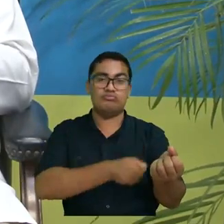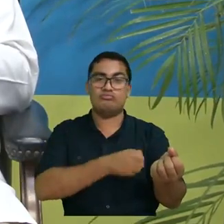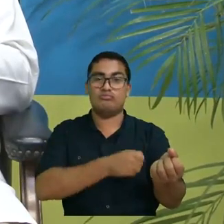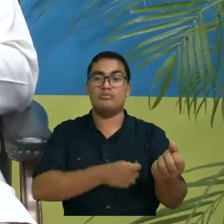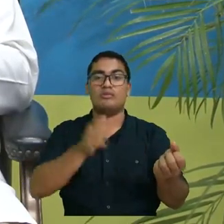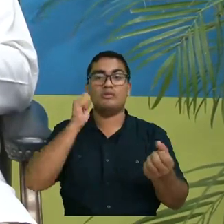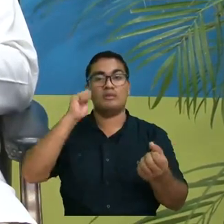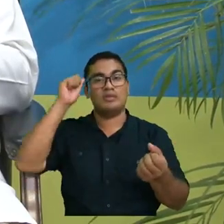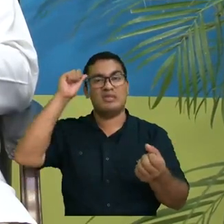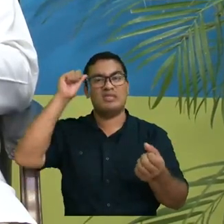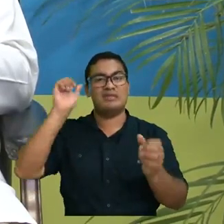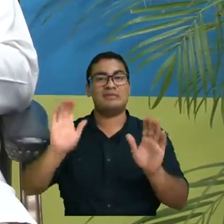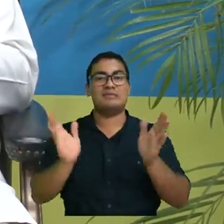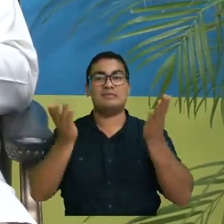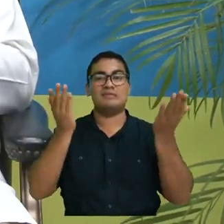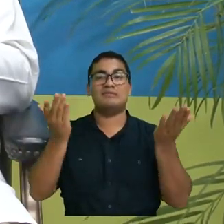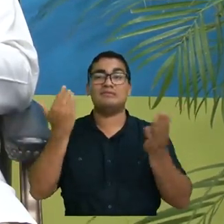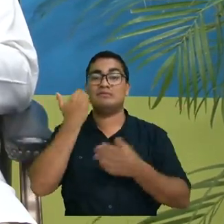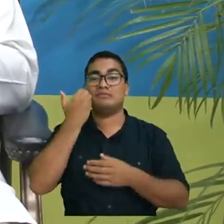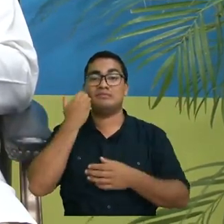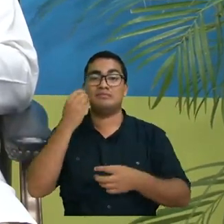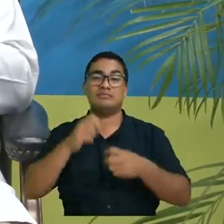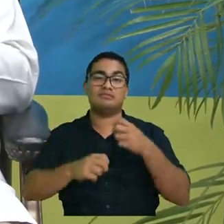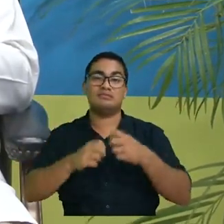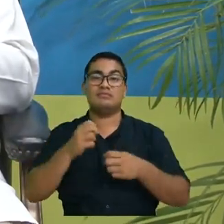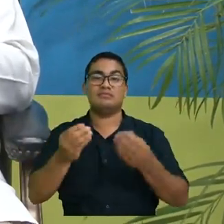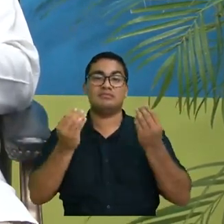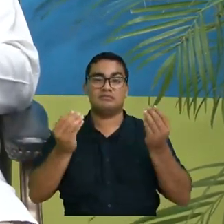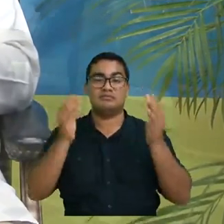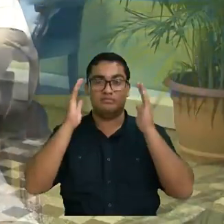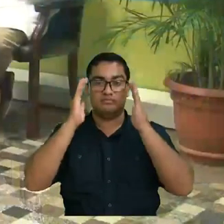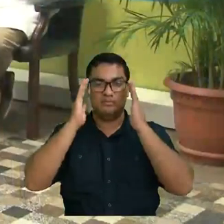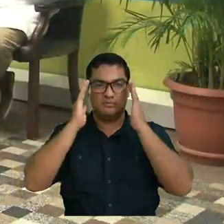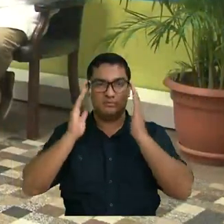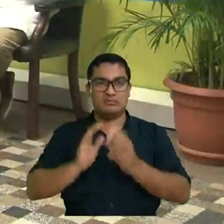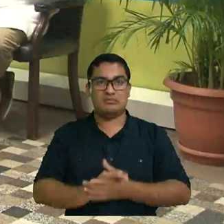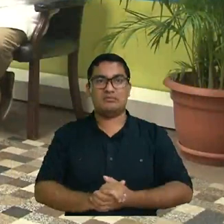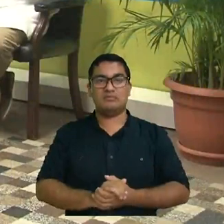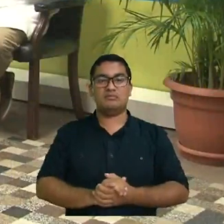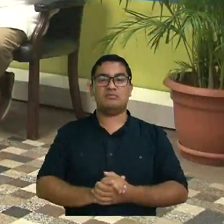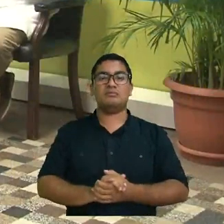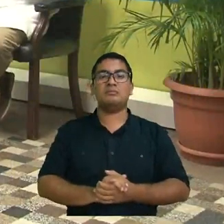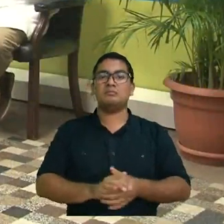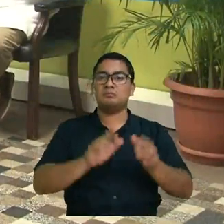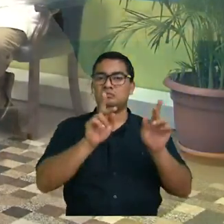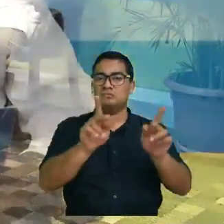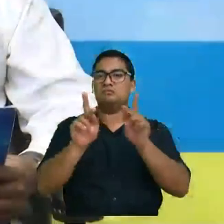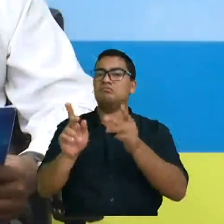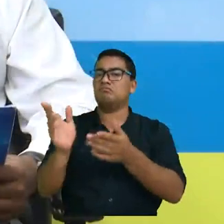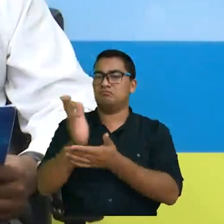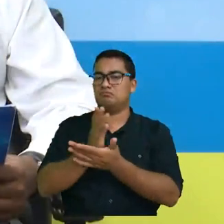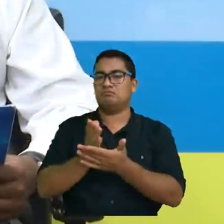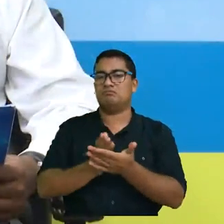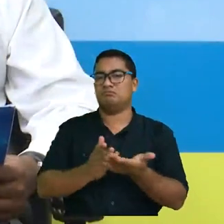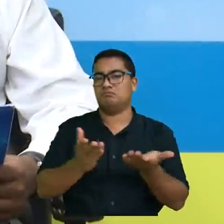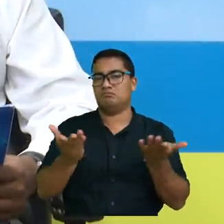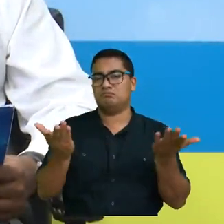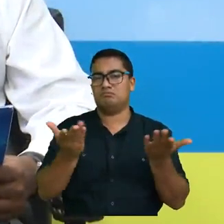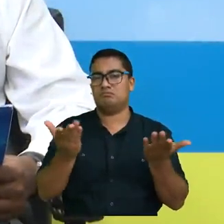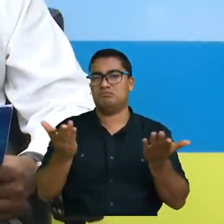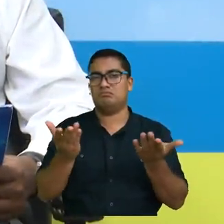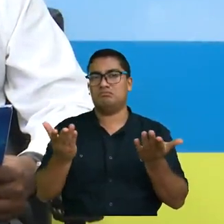más golpea esta enfermedad y a los que más les da la forma grave de la enfermedad. Algunas personas también